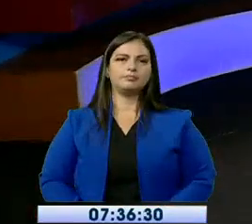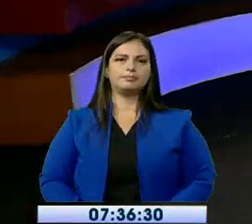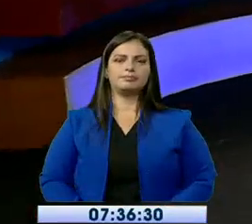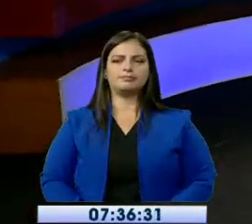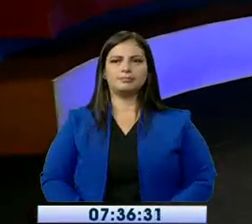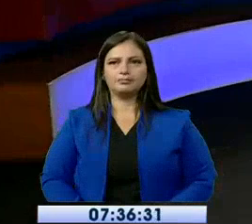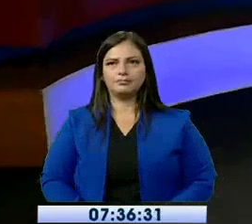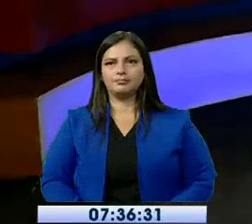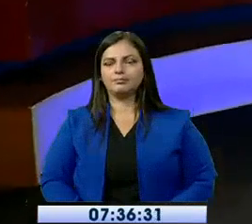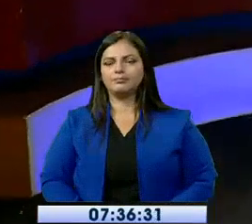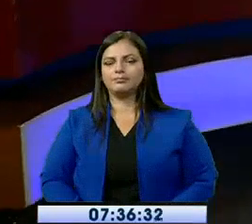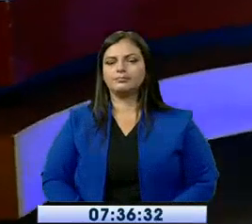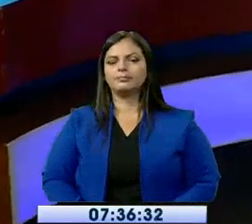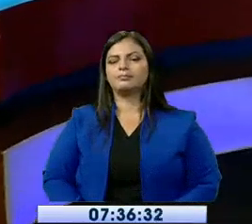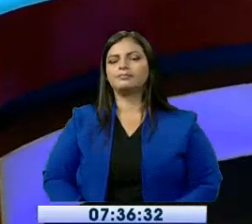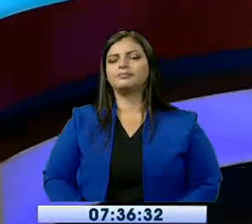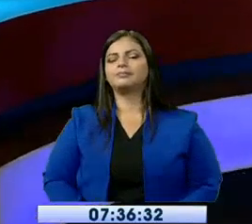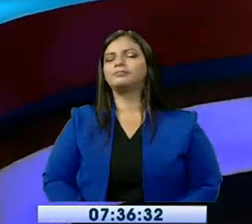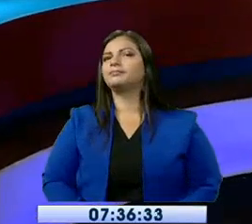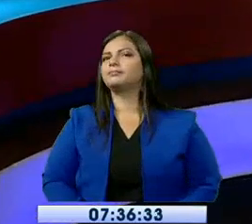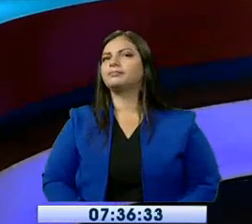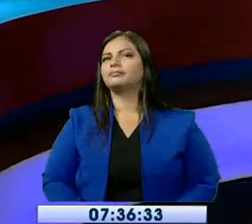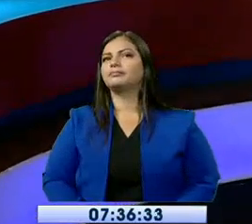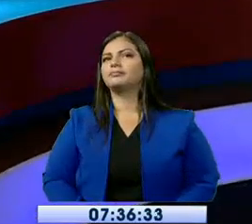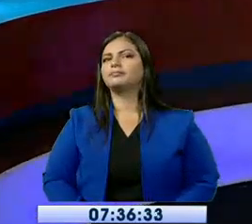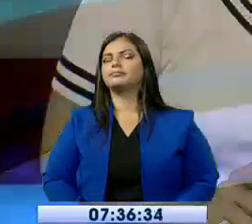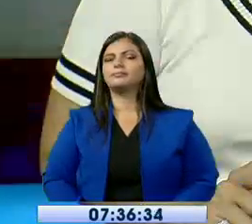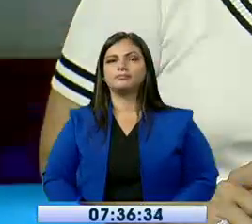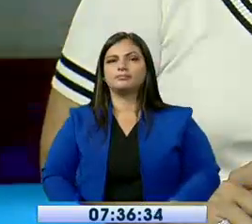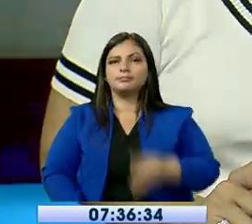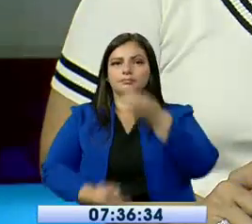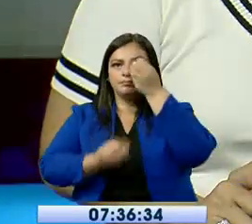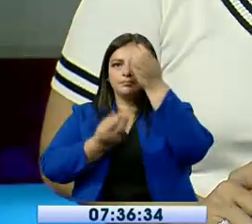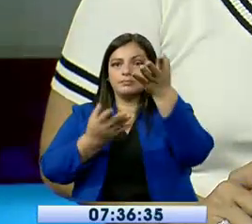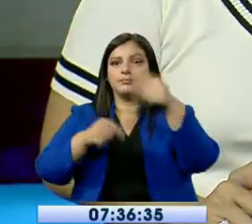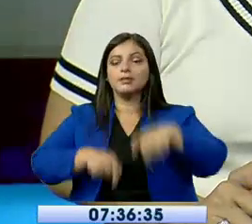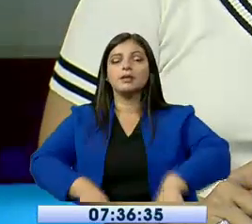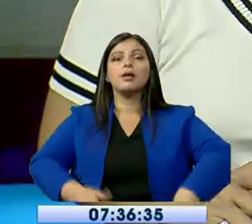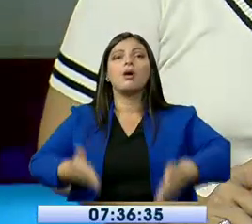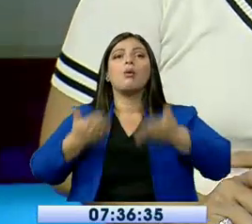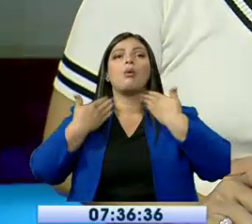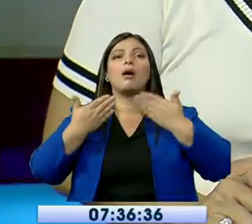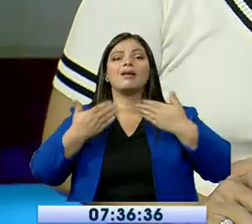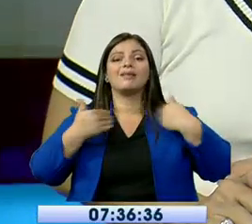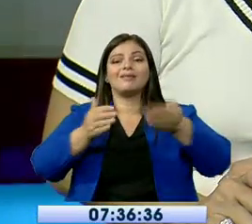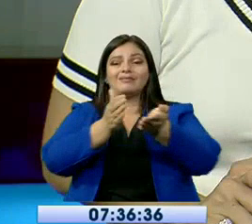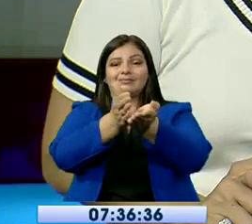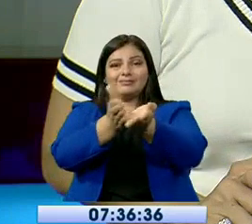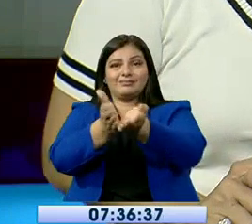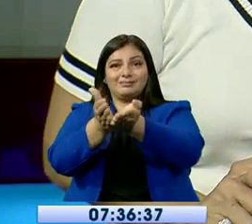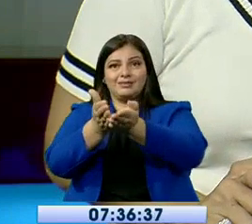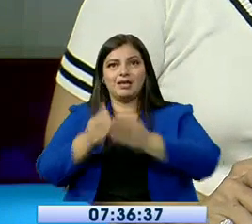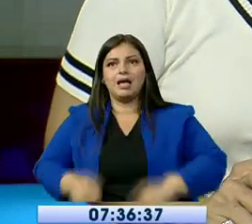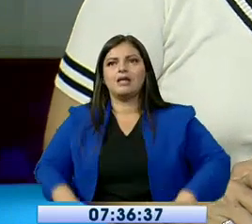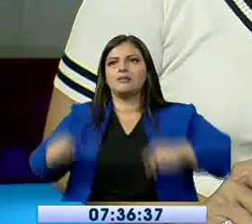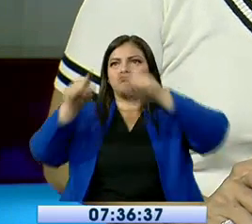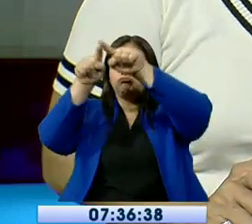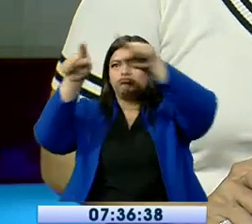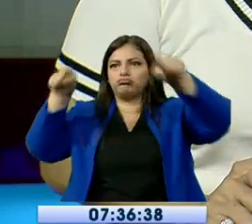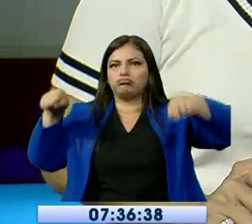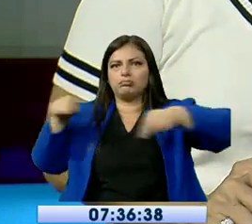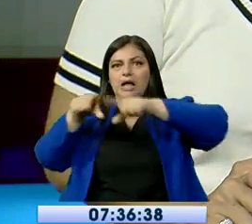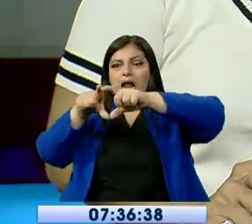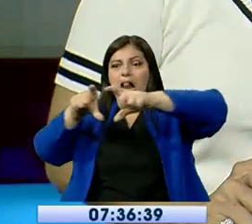Encuentran 142 kilos de droga en un contenedor en el puerto marítimo de Guayaquil. La policía trata de determinar cómo